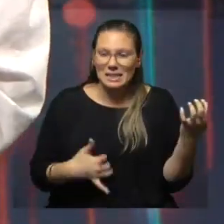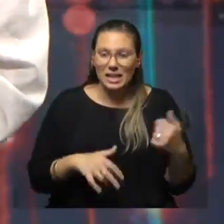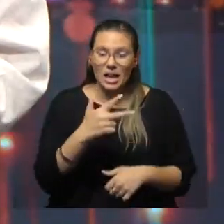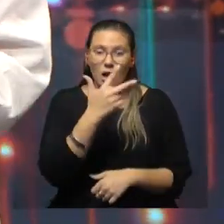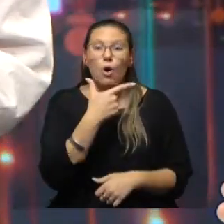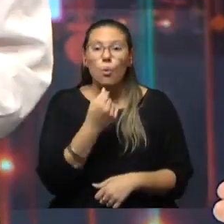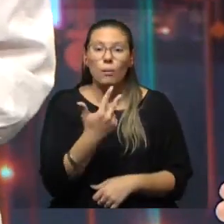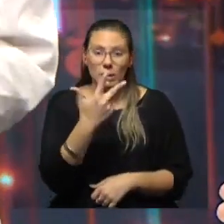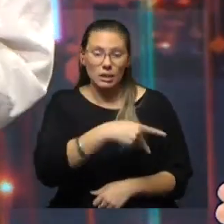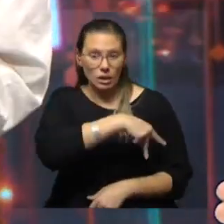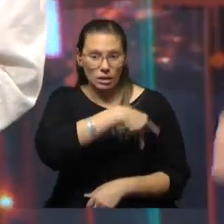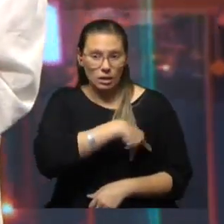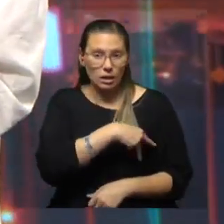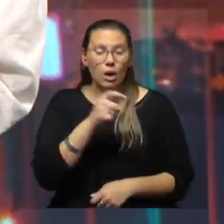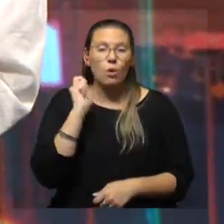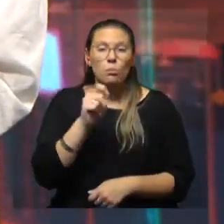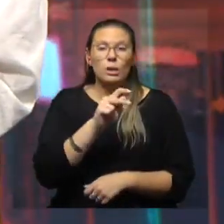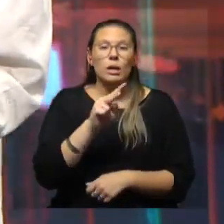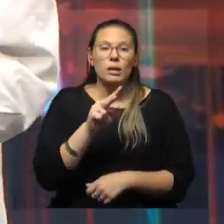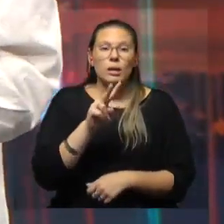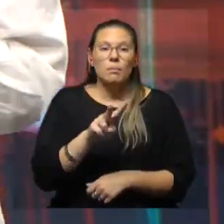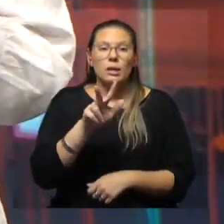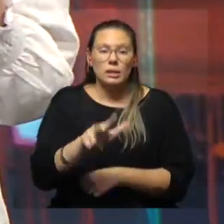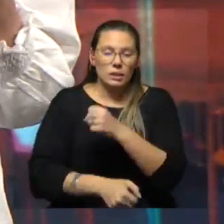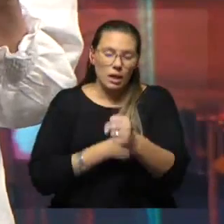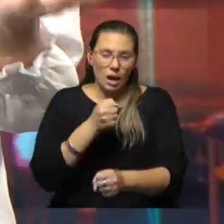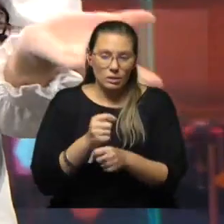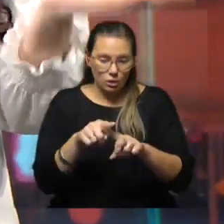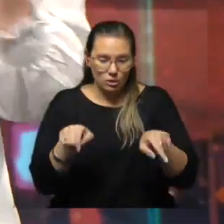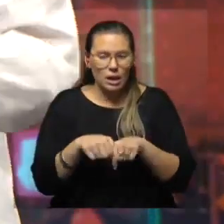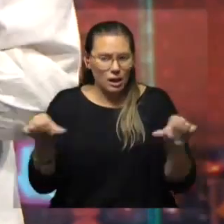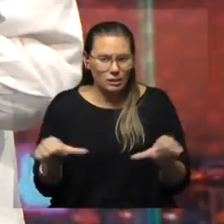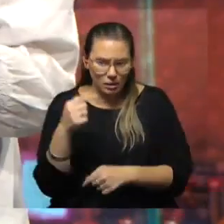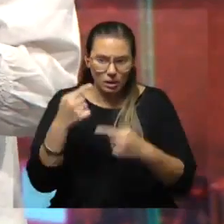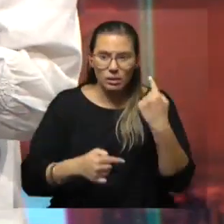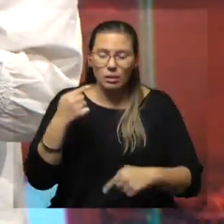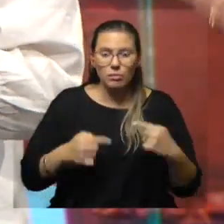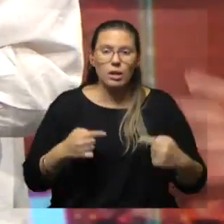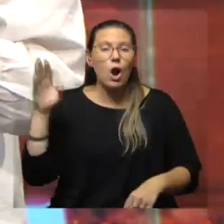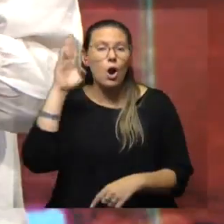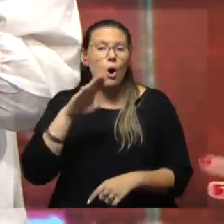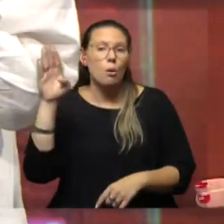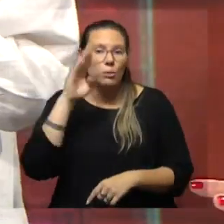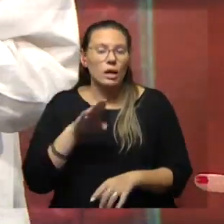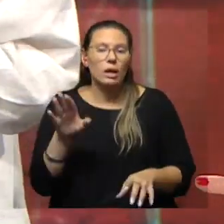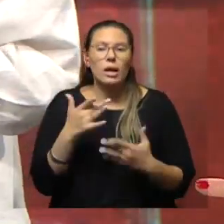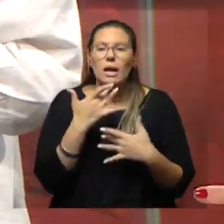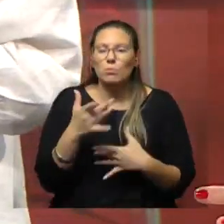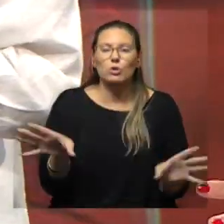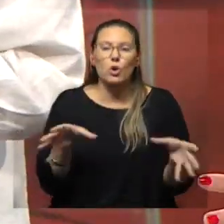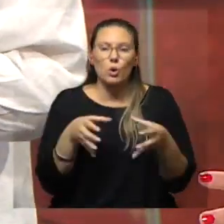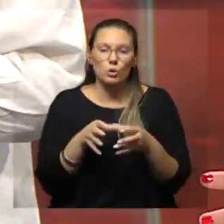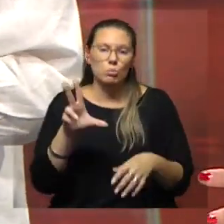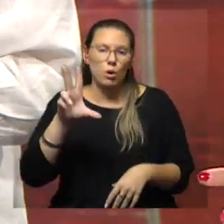Este jueves 3 de noviembre se cumplen 23 años de la Sala Zita Rosa y va a haber un montón de actividades, entre ellas un gran homenaje a la maravillosa banda de